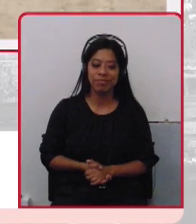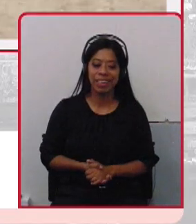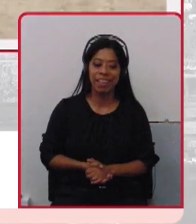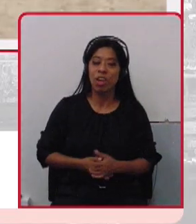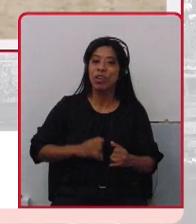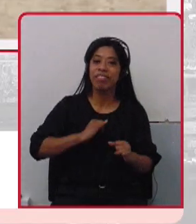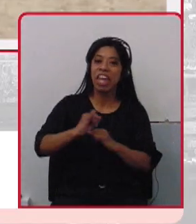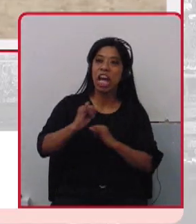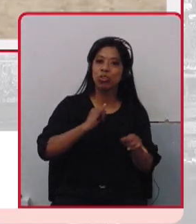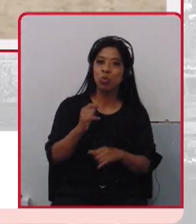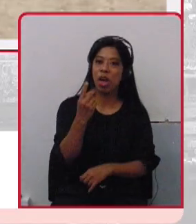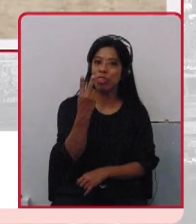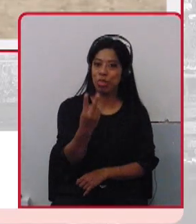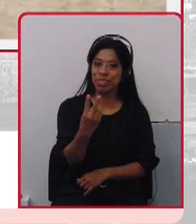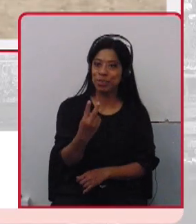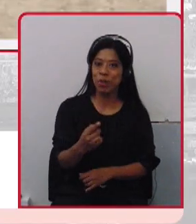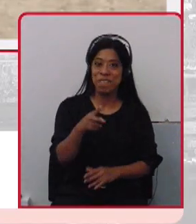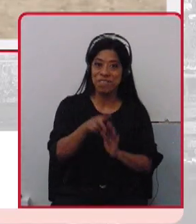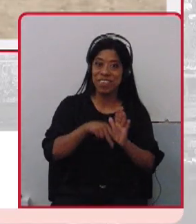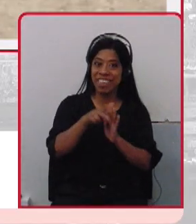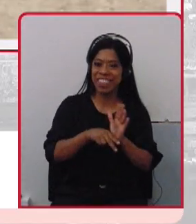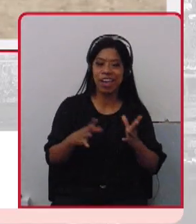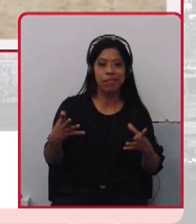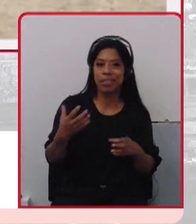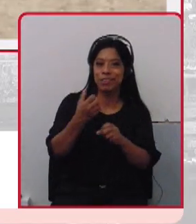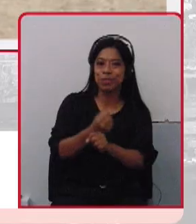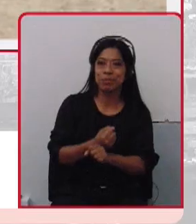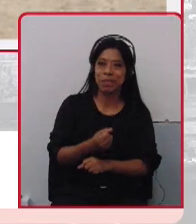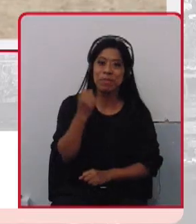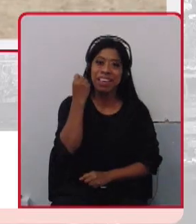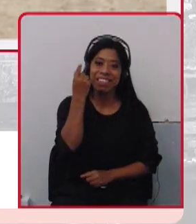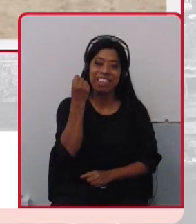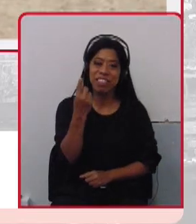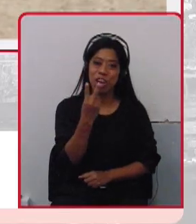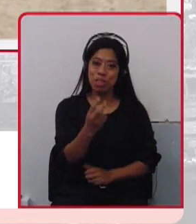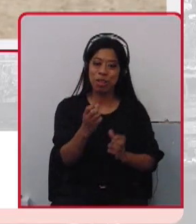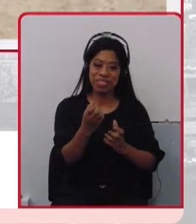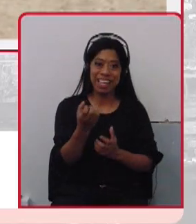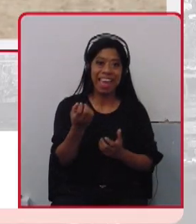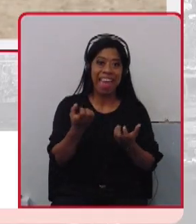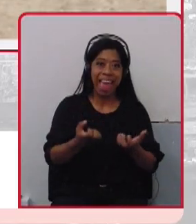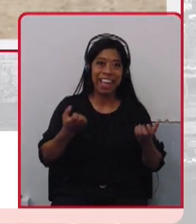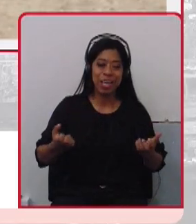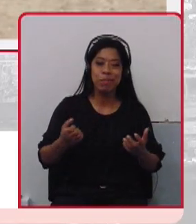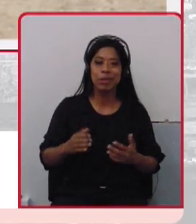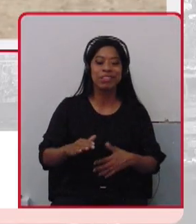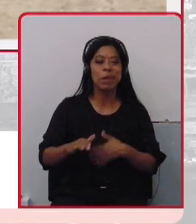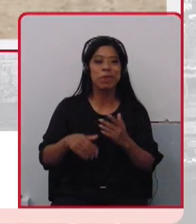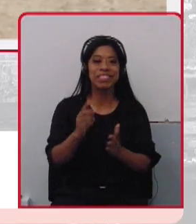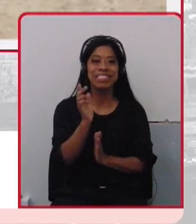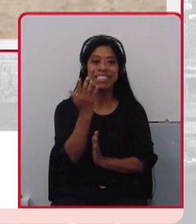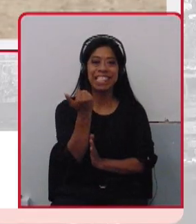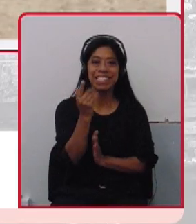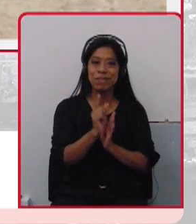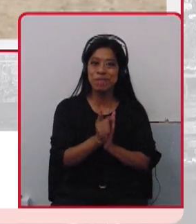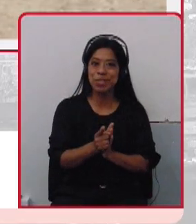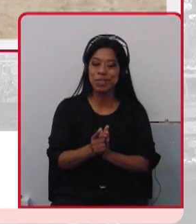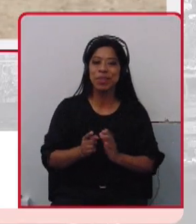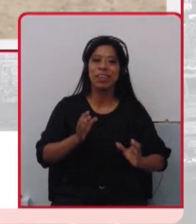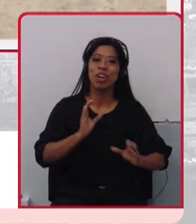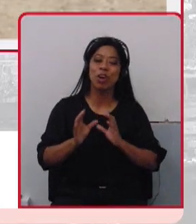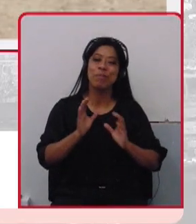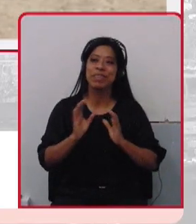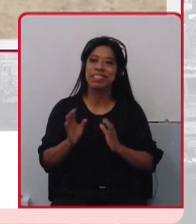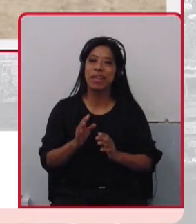interactúan dos equipos. Y aquí vemos un video muy resumido de dos grandes equipos que vamos a hablar durante todos estos 15 minutos. Hablamos de una